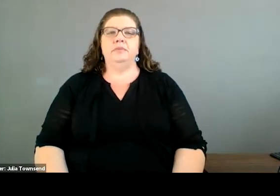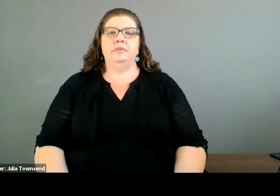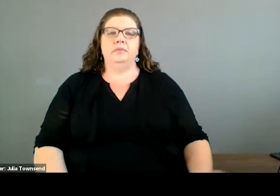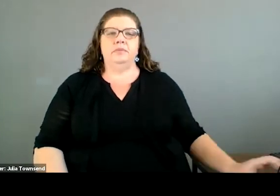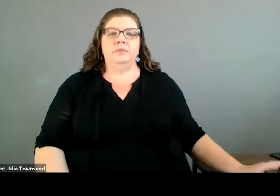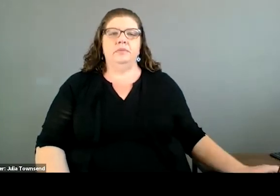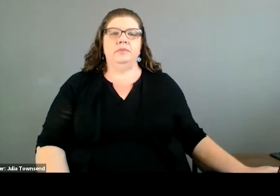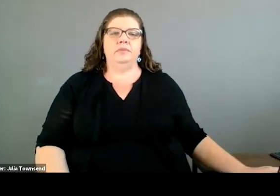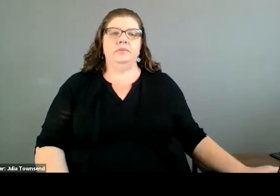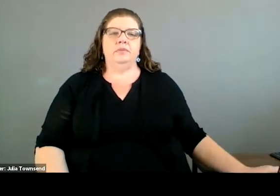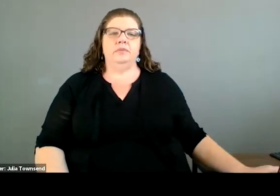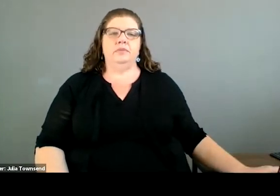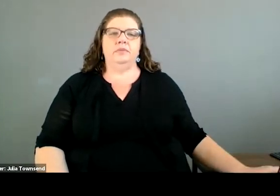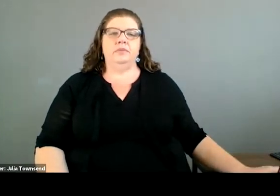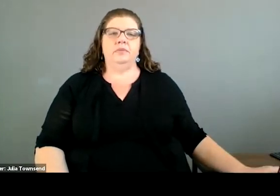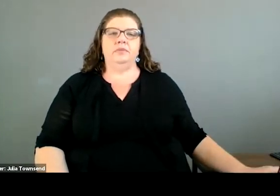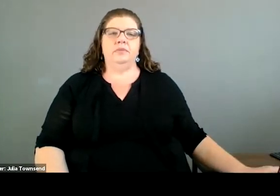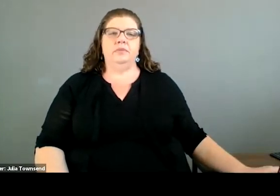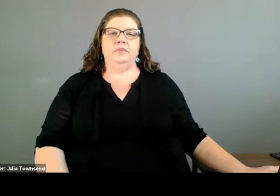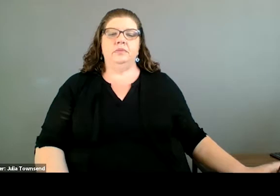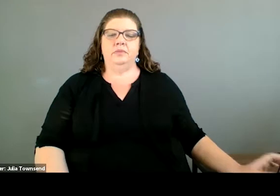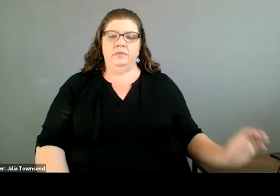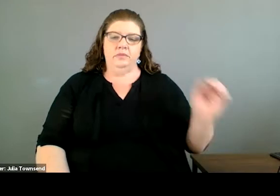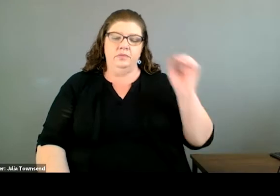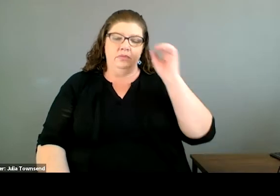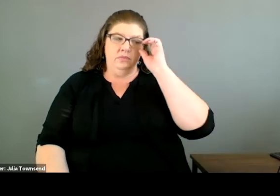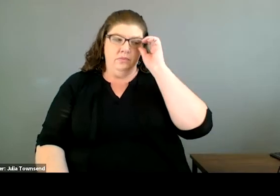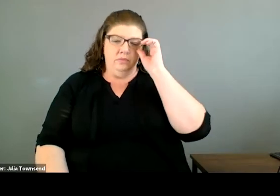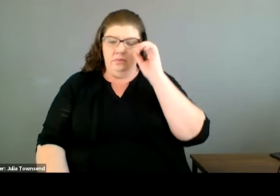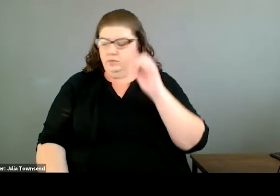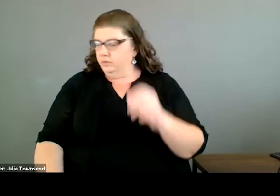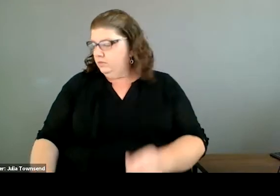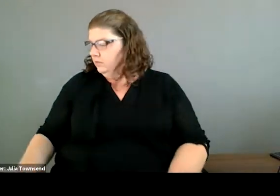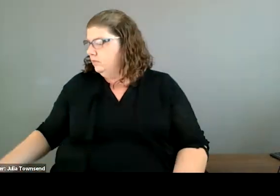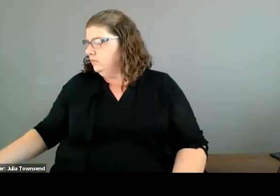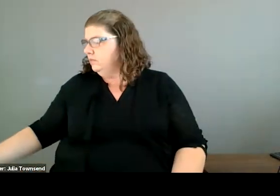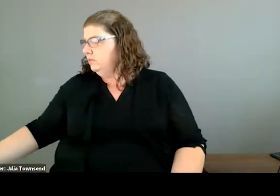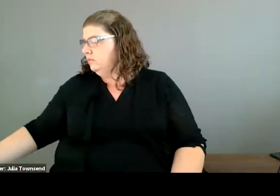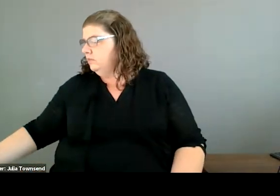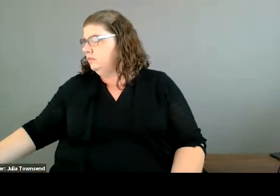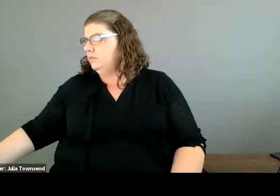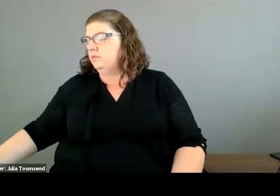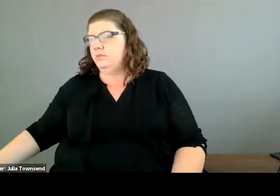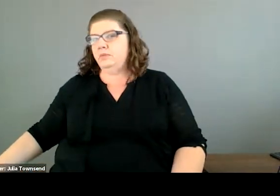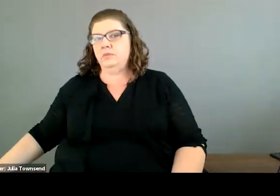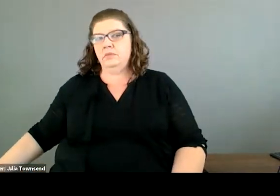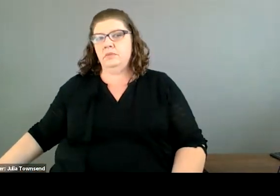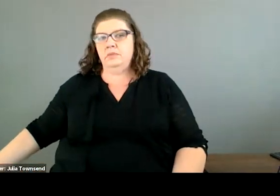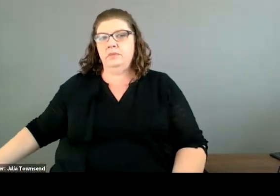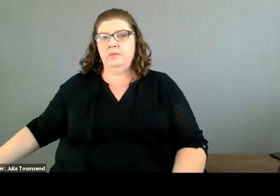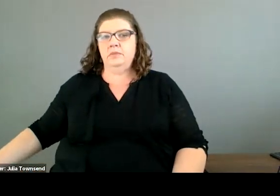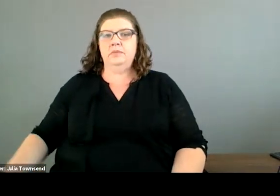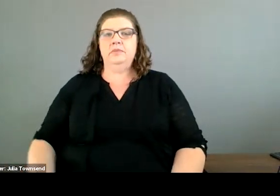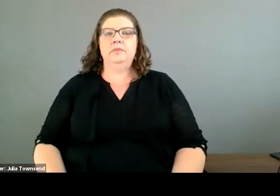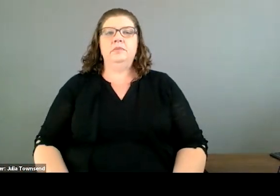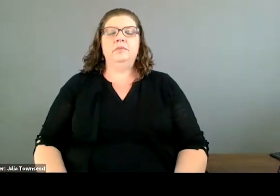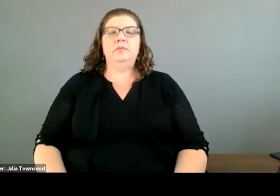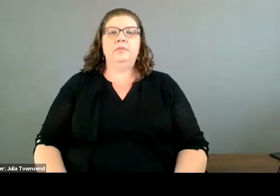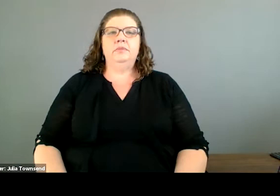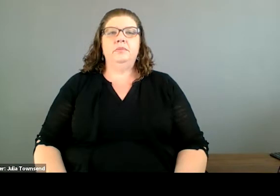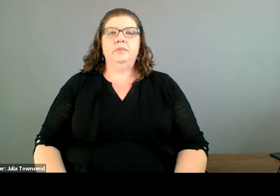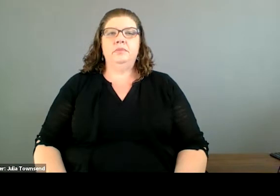de su pantalla a la derecha en forma de globo que dice Interpretación. Haga clic ahí ahora y